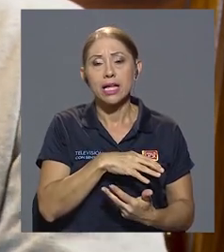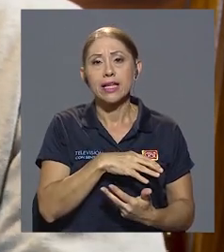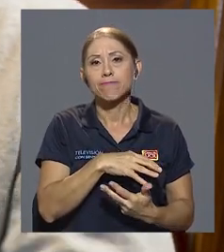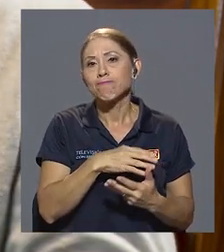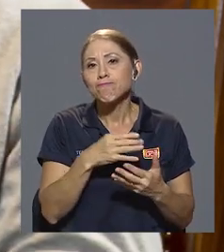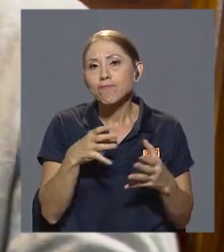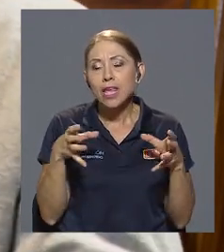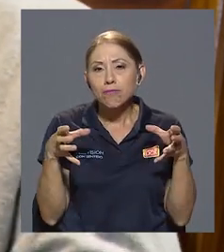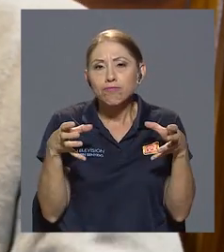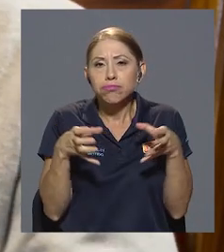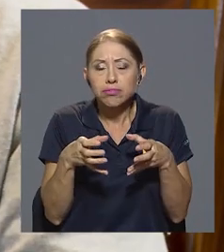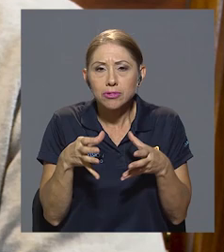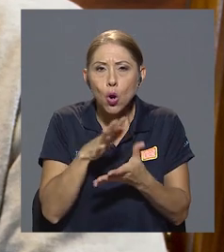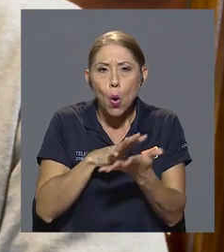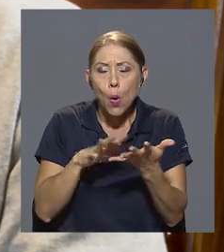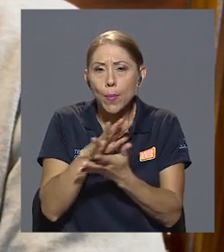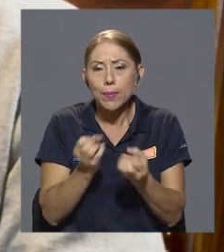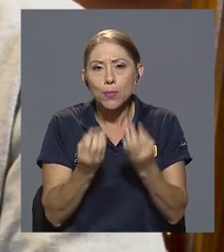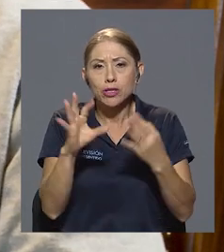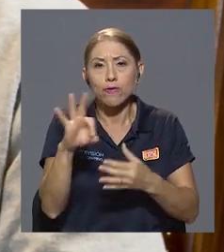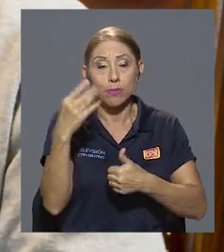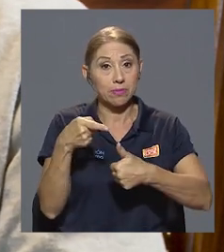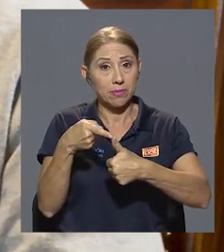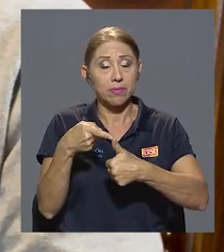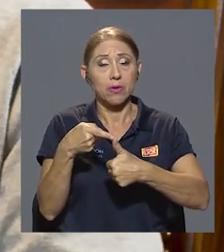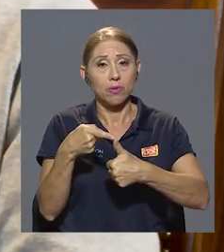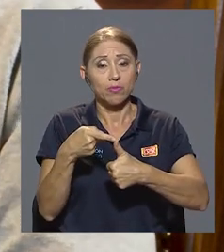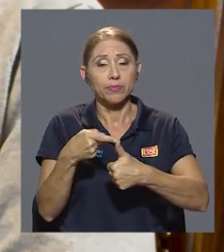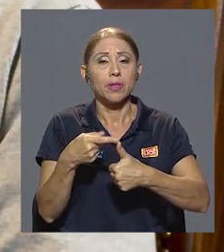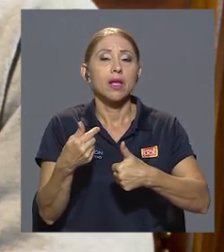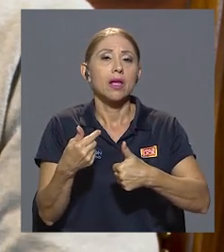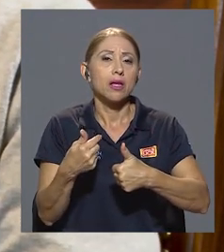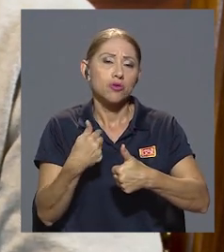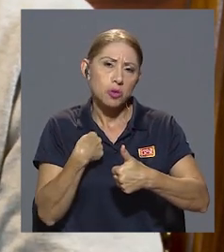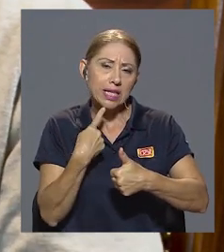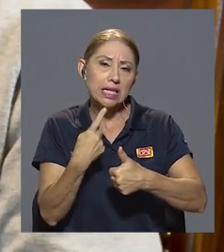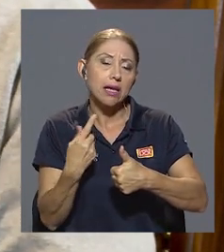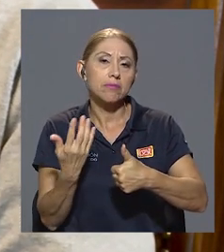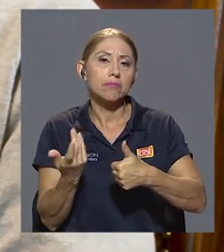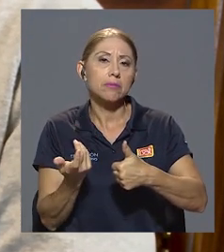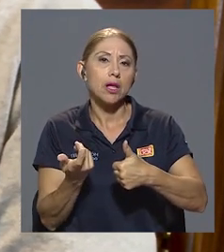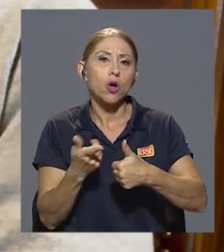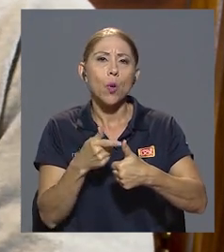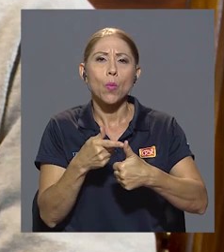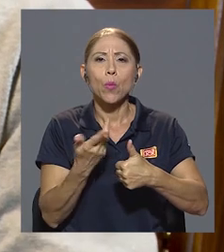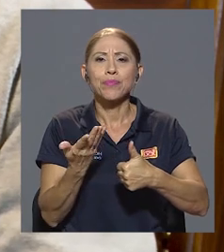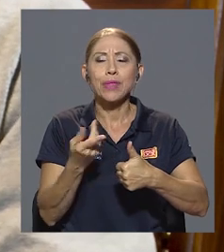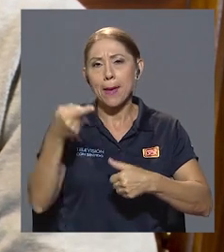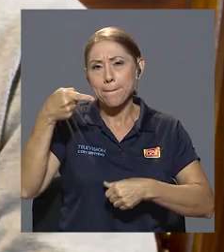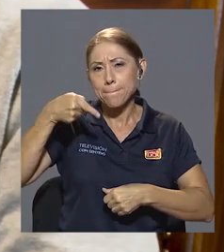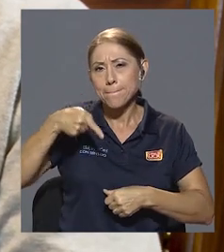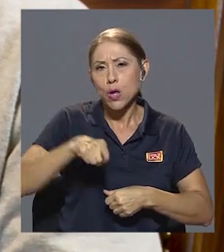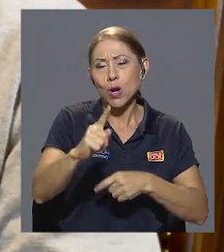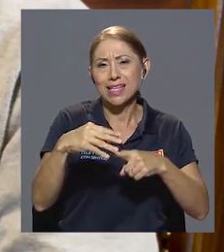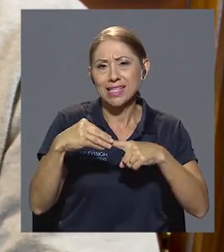se reúnen y se combinan de muchas formas uno primero yo diría que que sería como la la violencia estructural